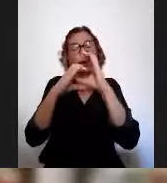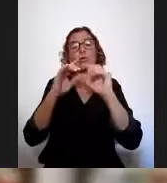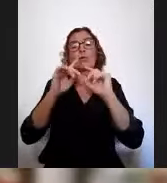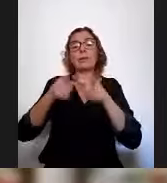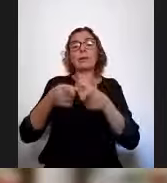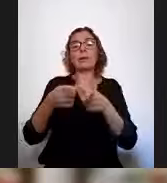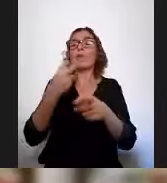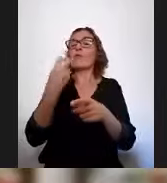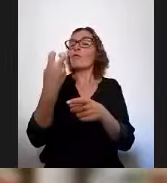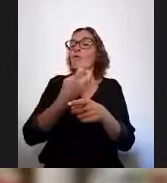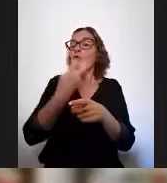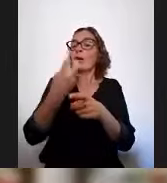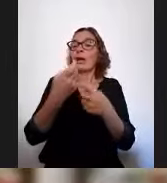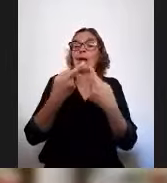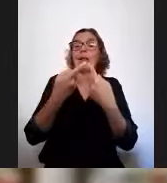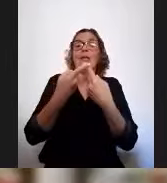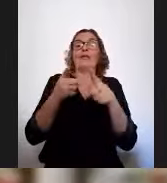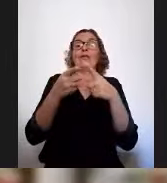buscar las diferentes